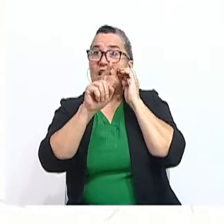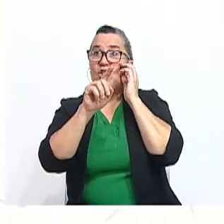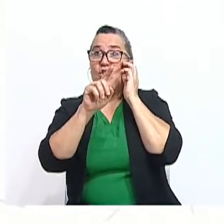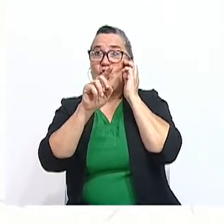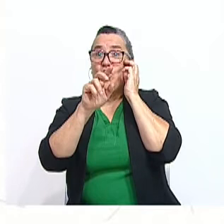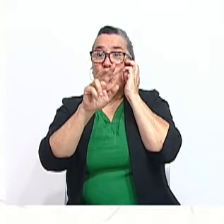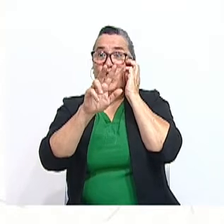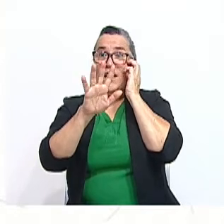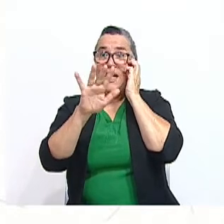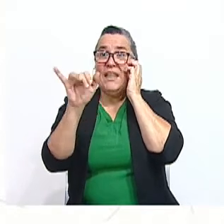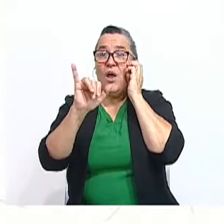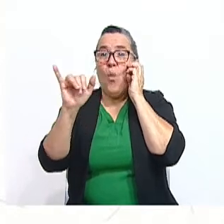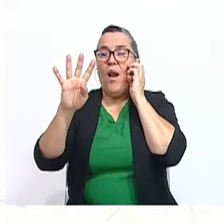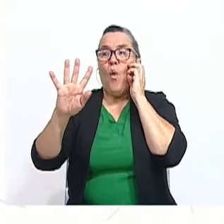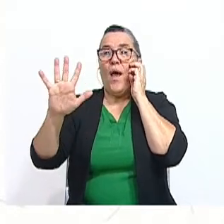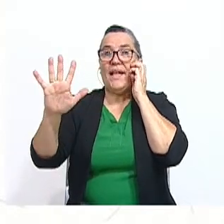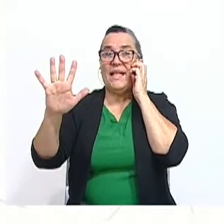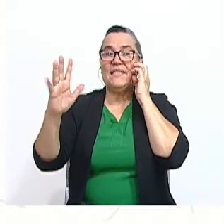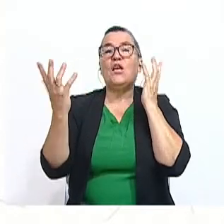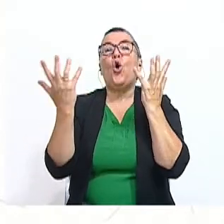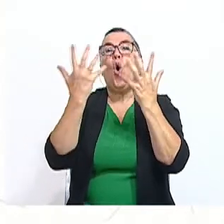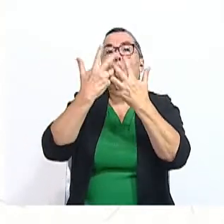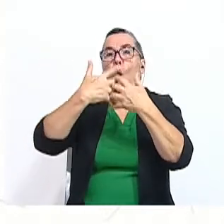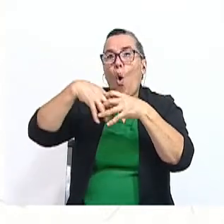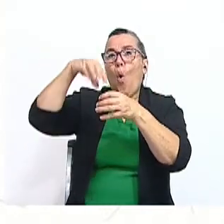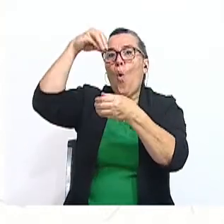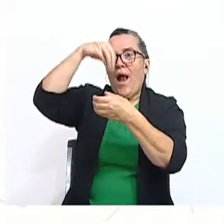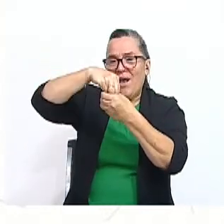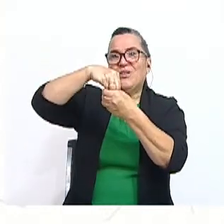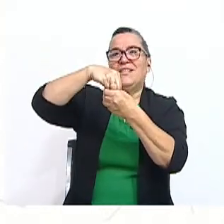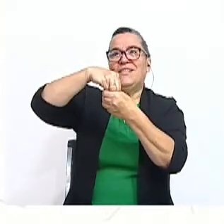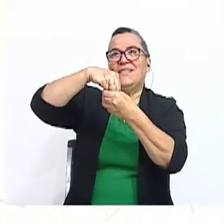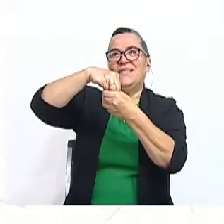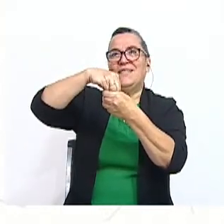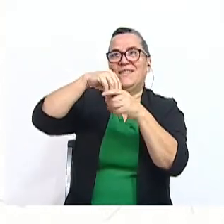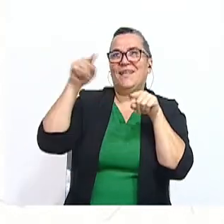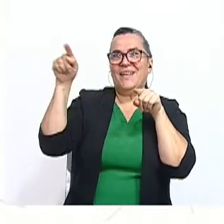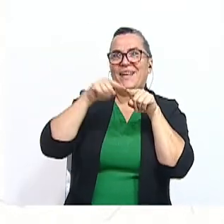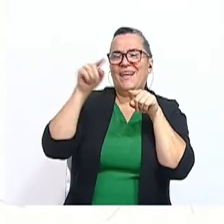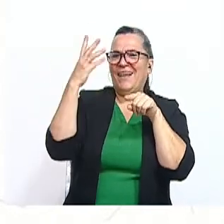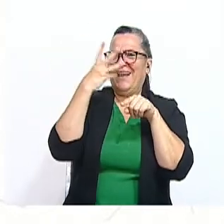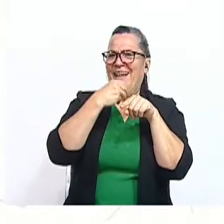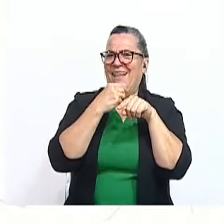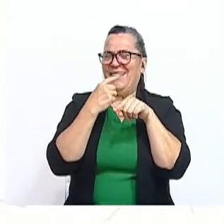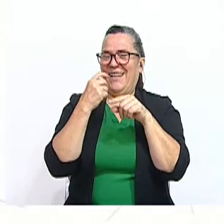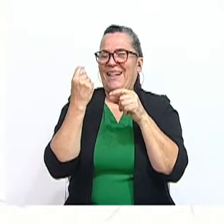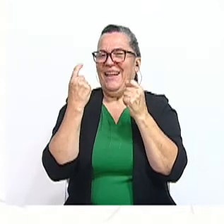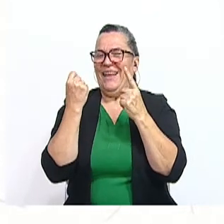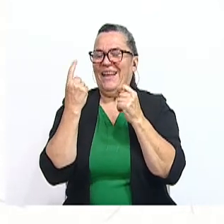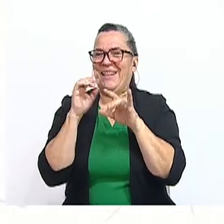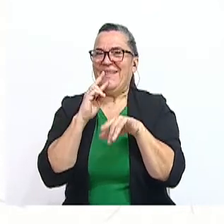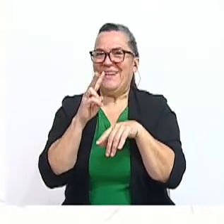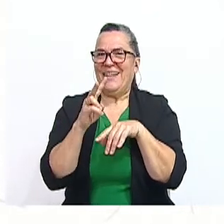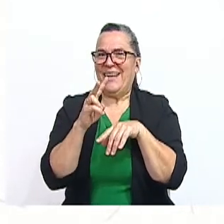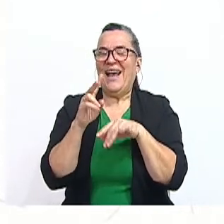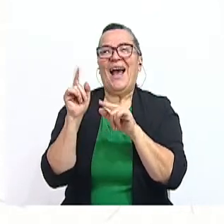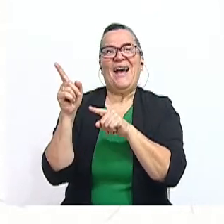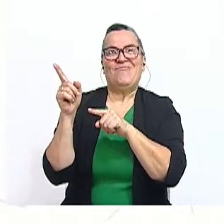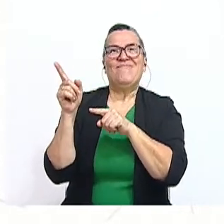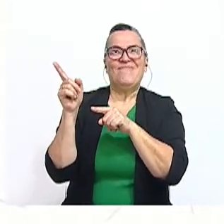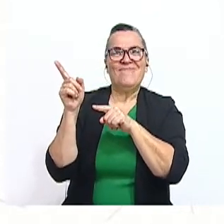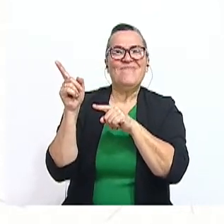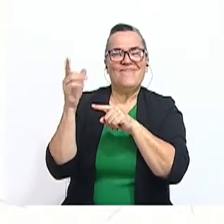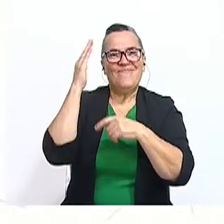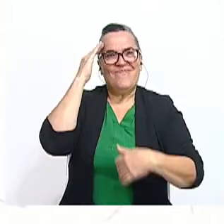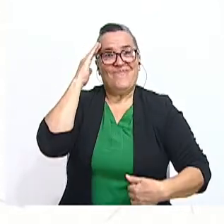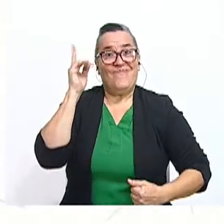Y son ángulos conjugados internos. ¿Vieron qué lindo? ¿Estamos entendiendo? Sí. Bueno, yo sé